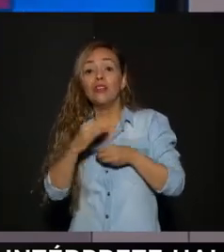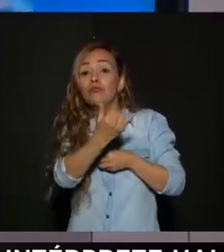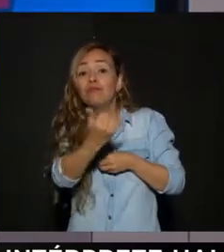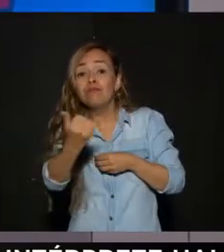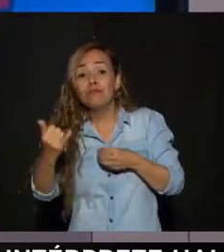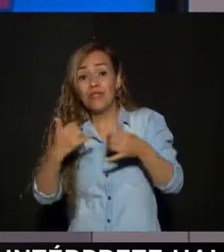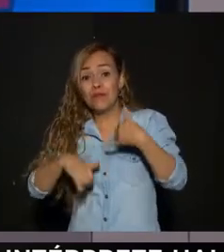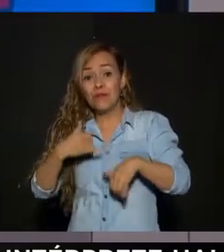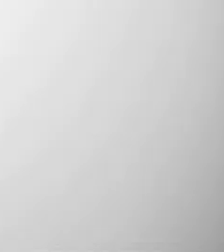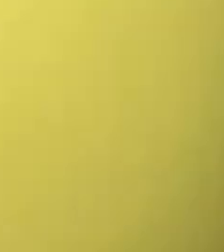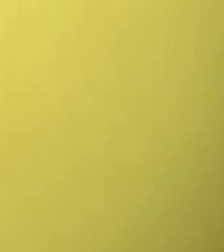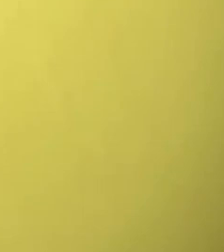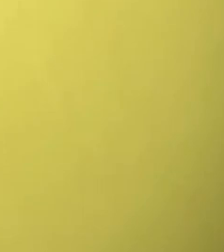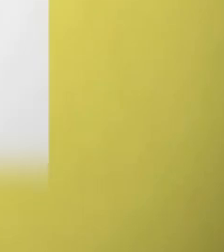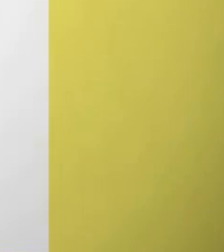nuestros niños. Veamos.